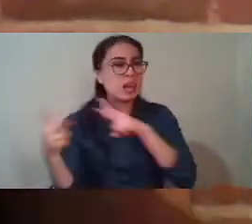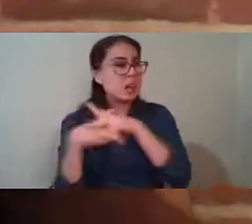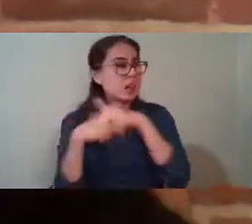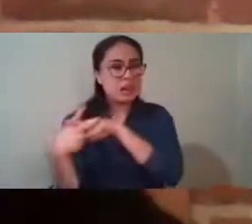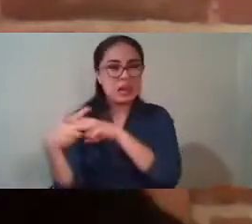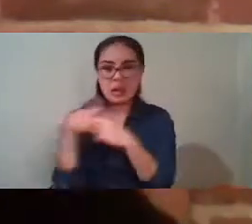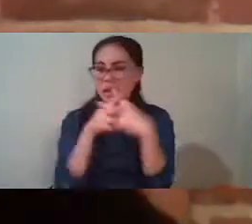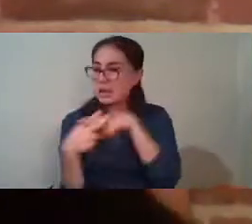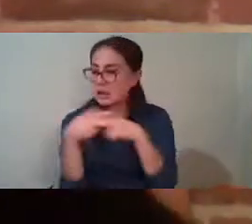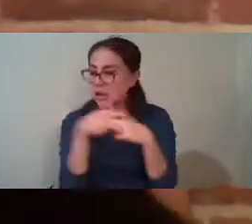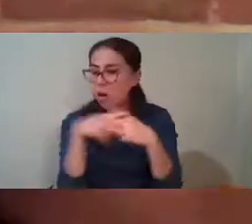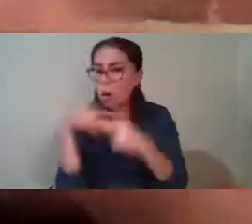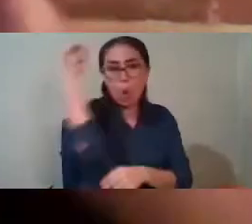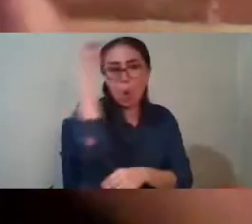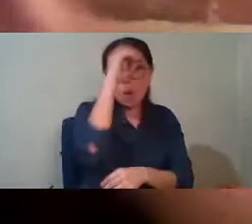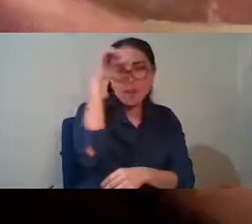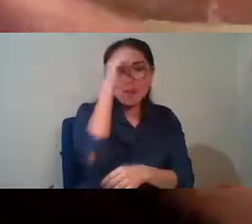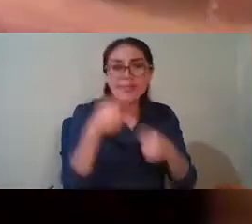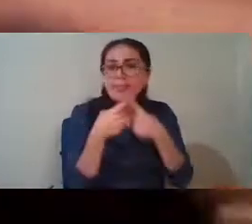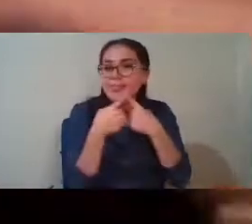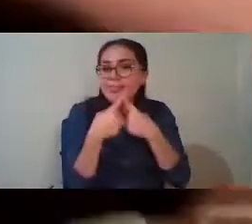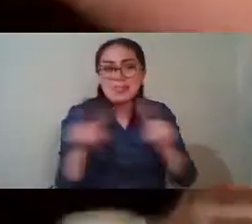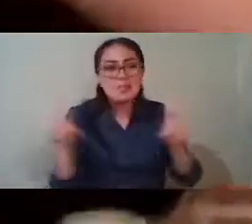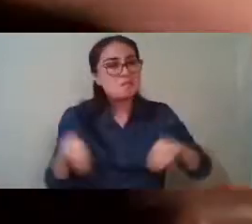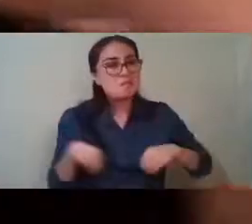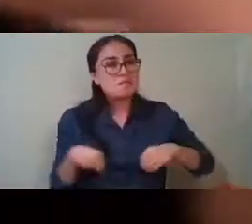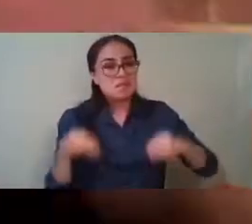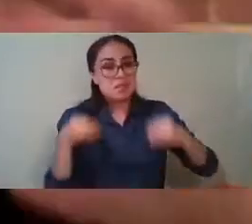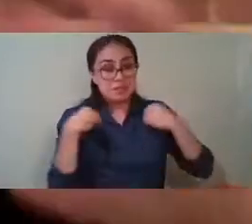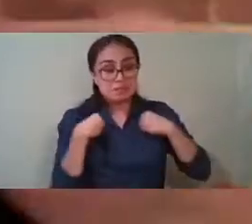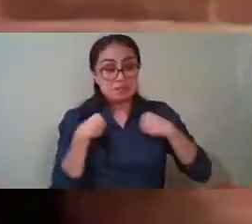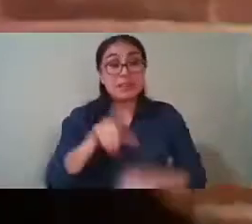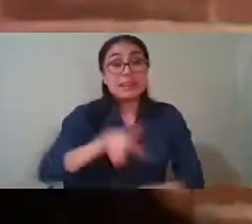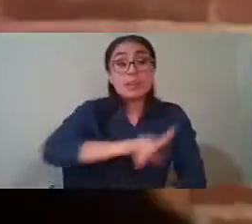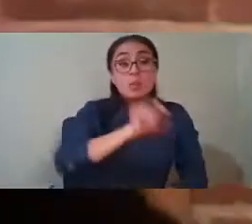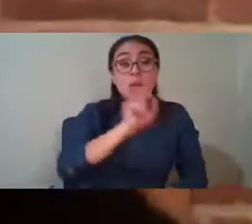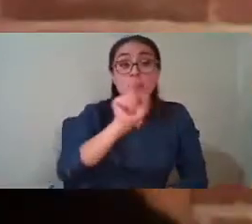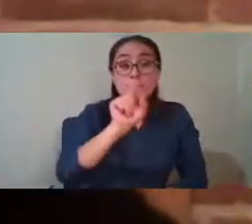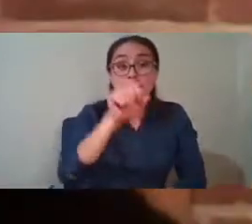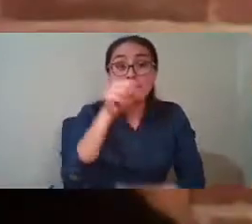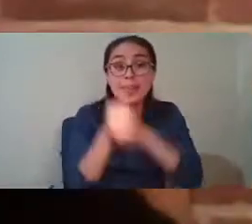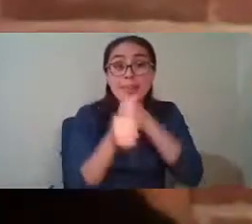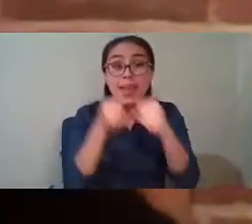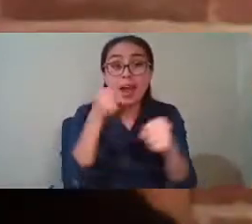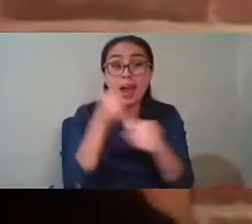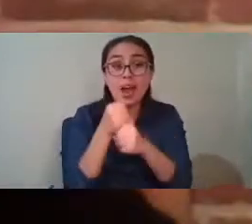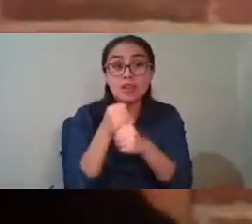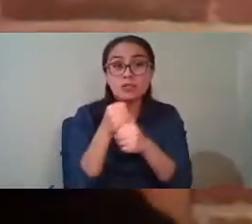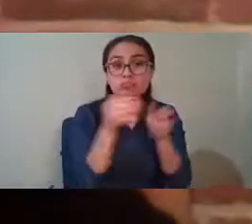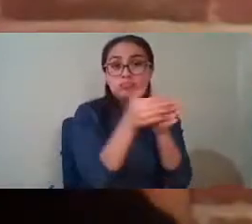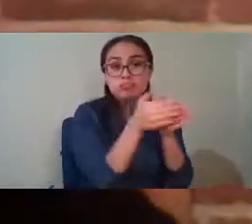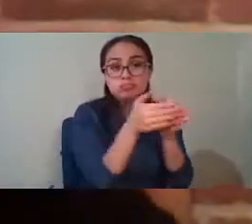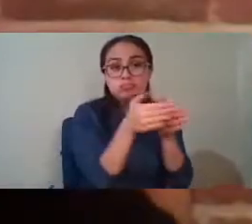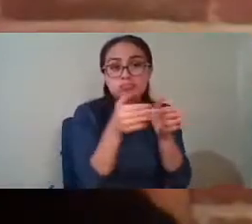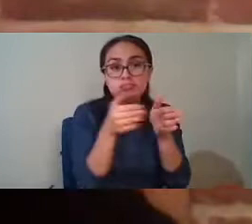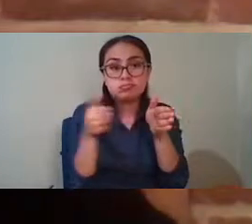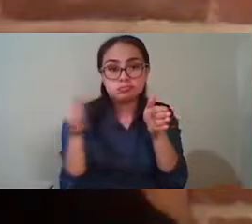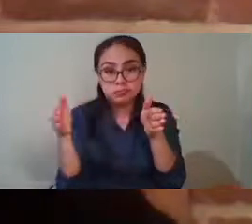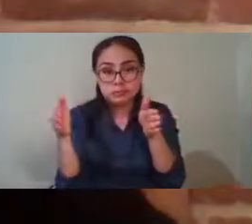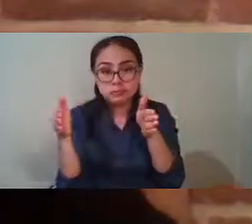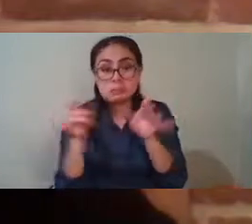miradas diferentes sobre la vida. Pasaron 20 años de eso y hace